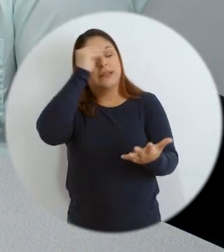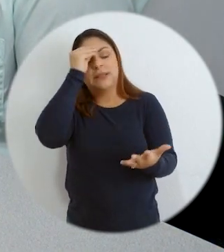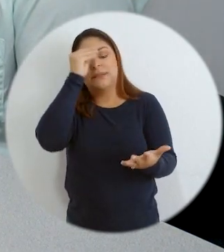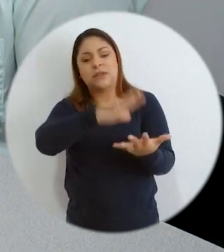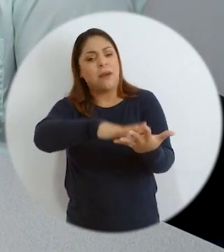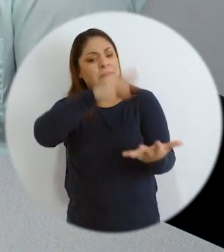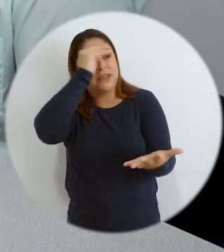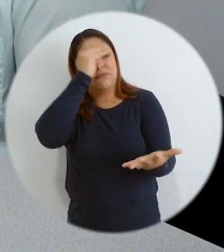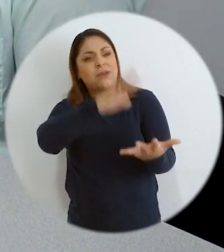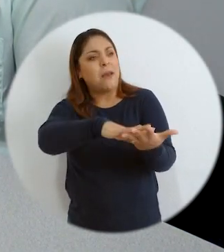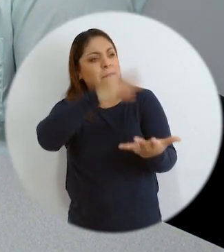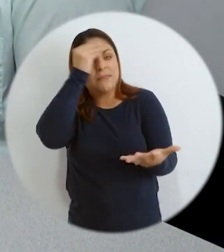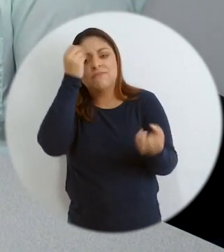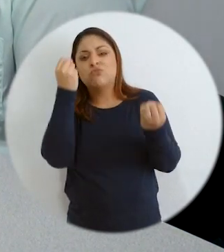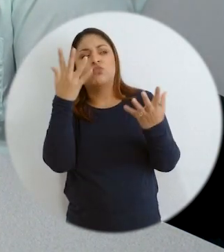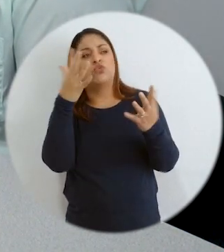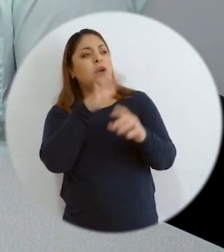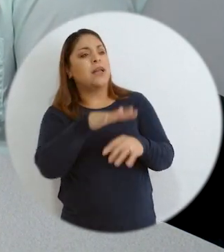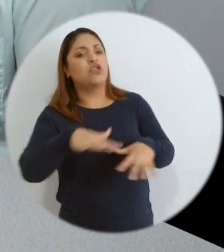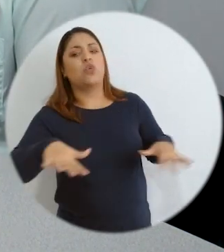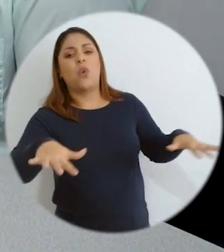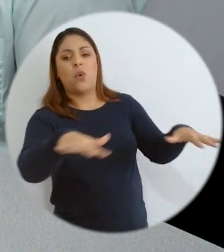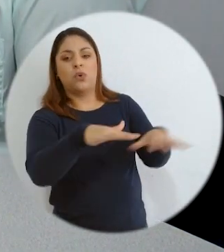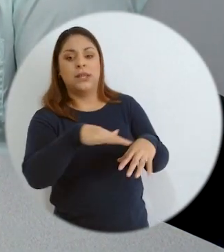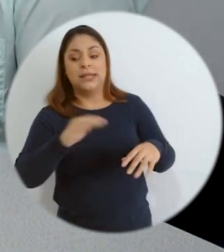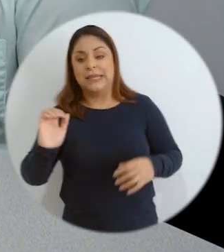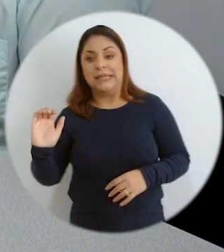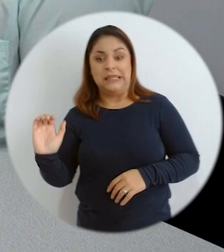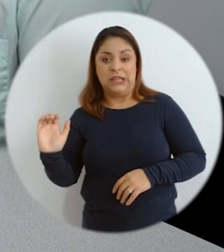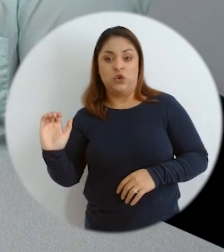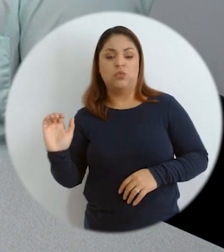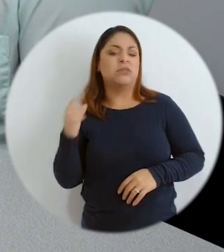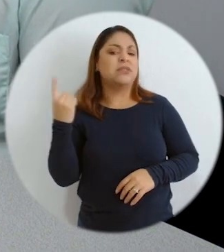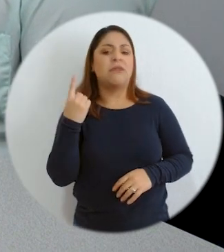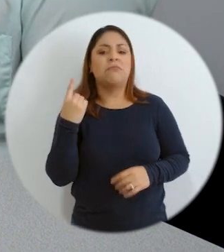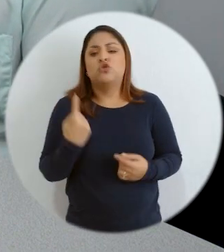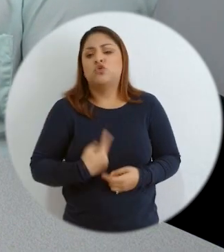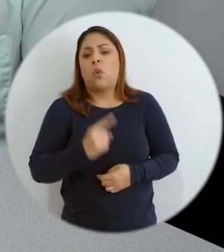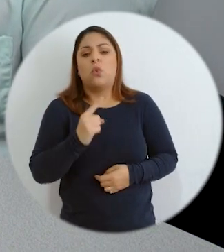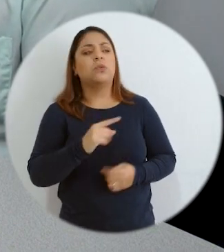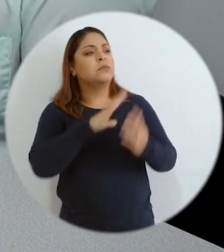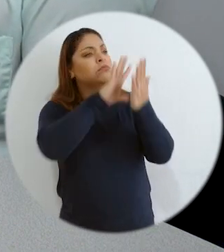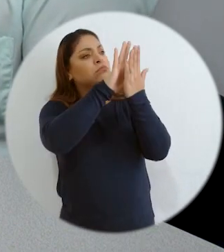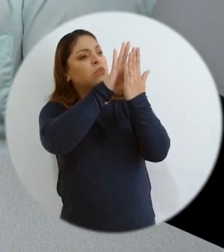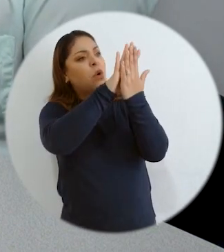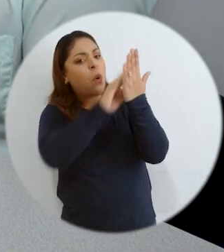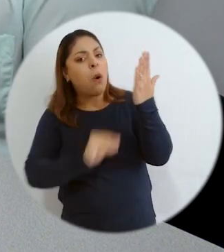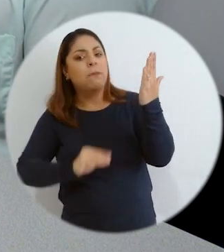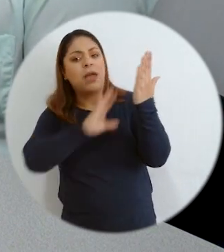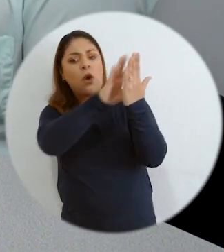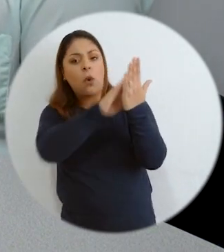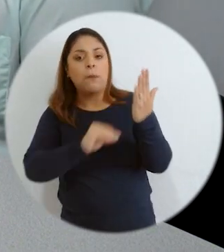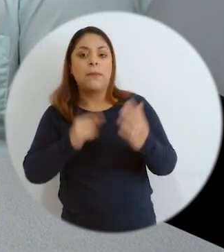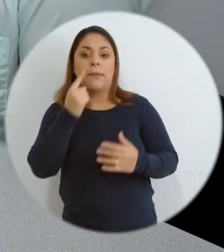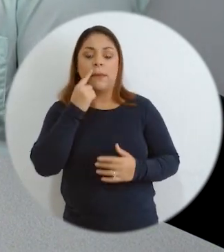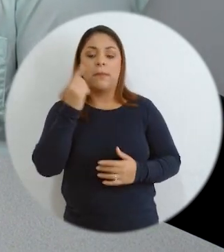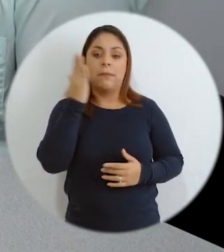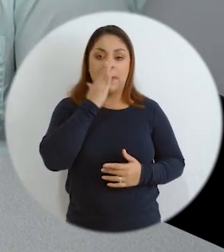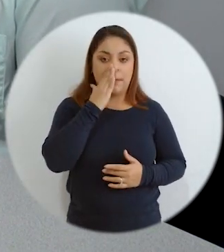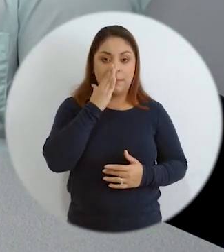vicario, ¿verdad? Aprendemos mucho de nuestro entorno. Naturalmente, un niño pequeño, de forma espontánea, empieza a imitar lo que hace su papá o lo que hace su